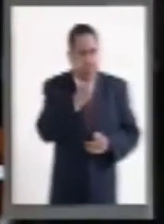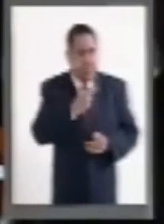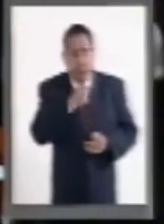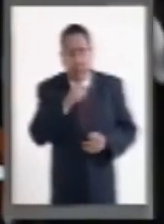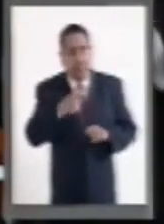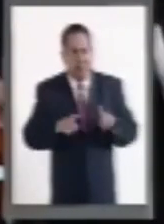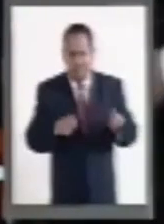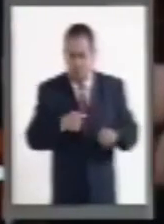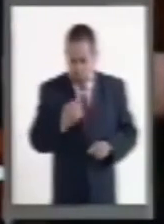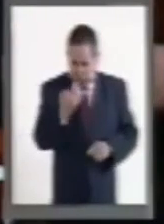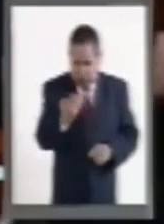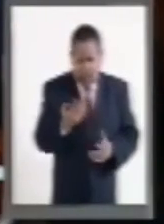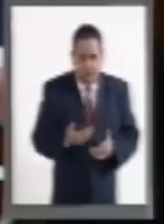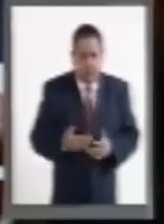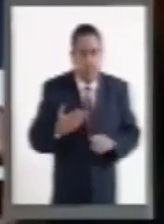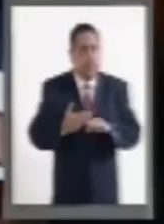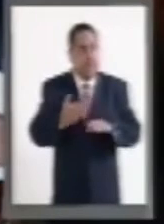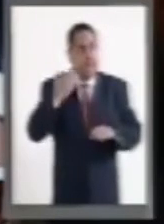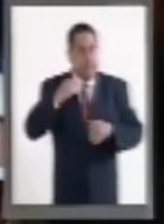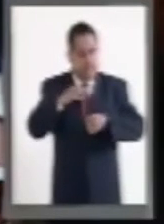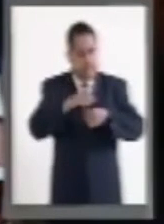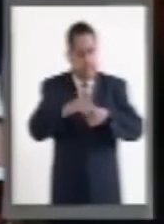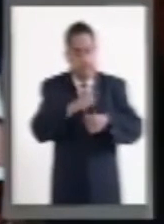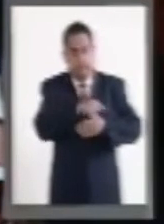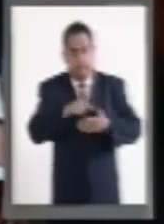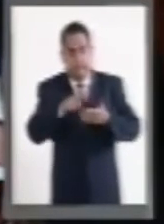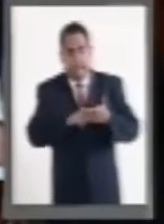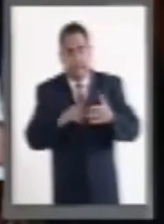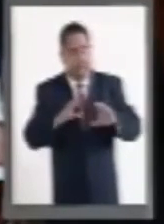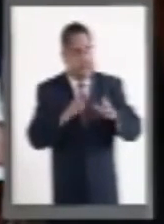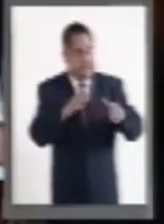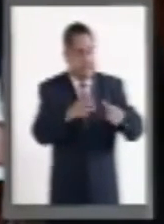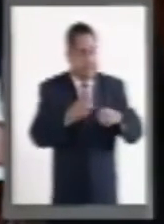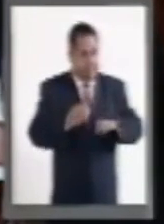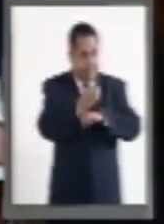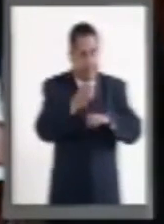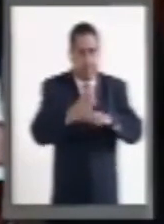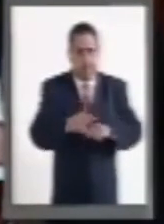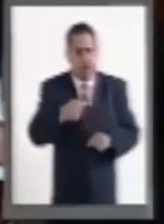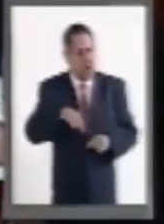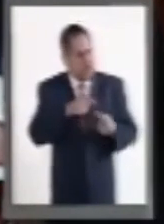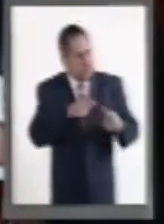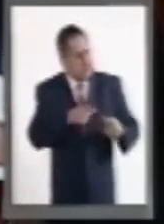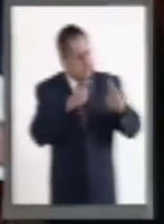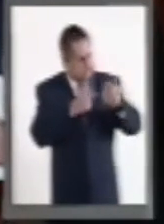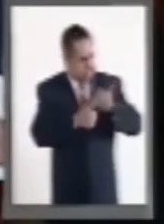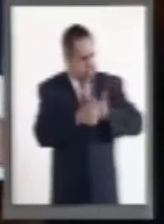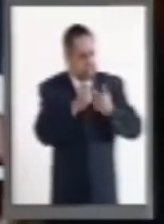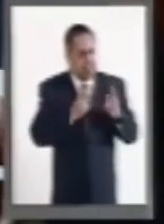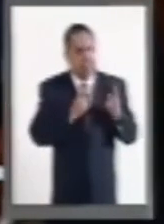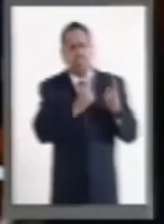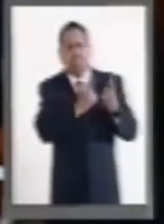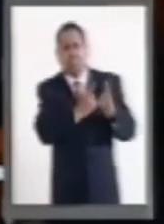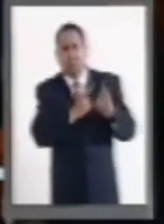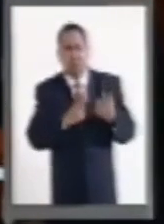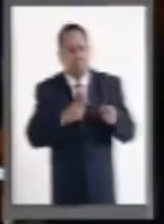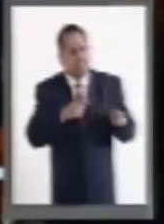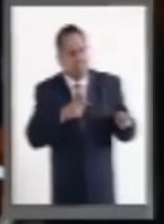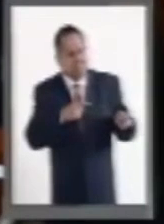contrario. En el pasado proceso electoral estatal nos enfrentamos a un sinfín